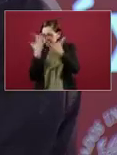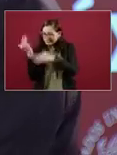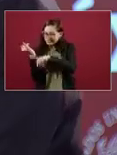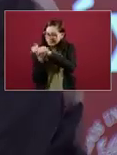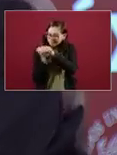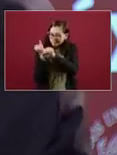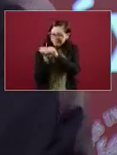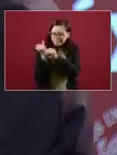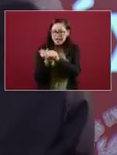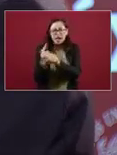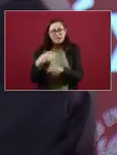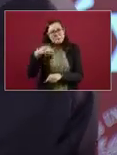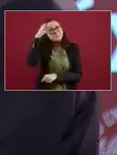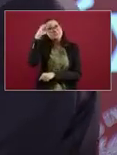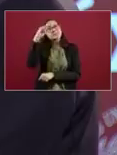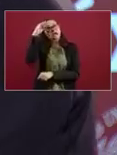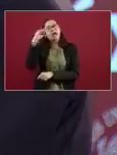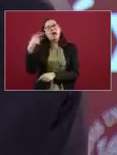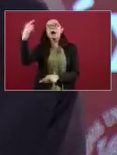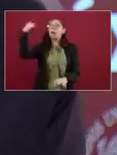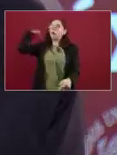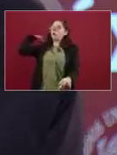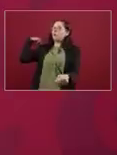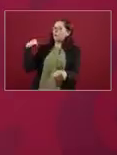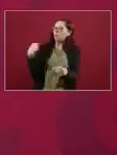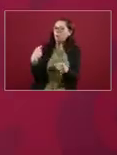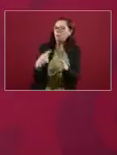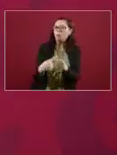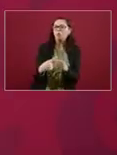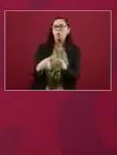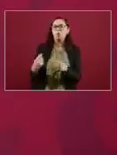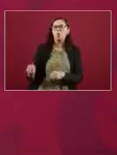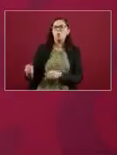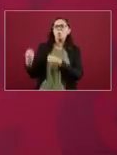¿Desde cuándo no se le rechaza